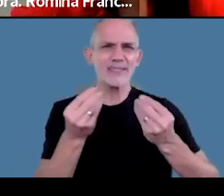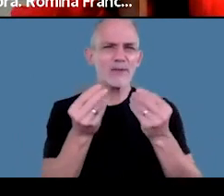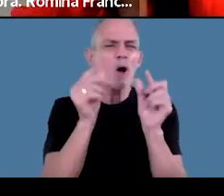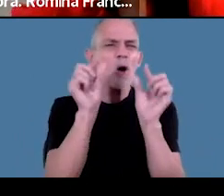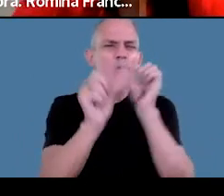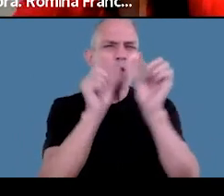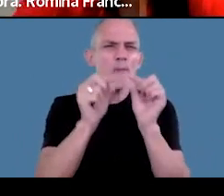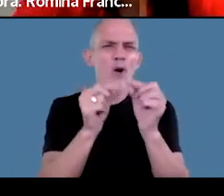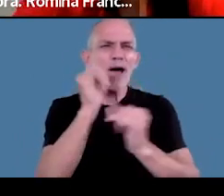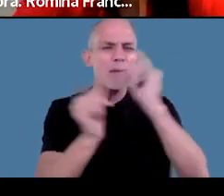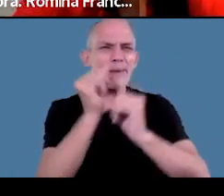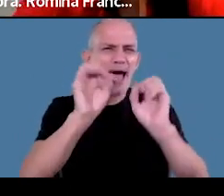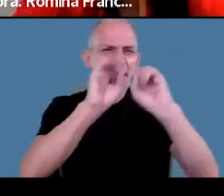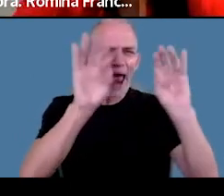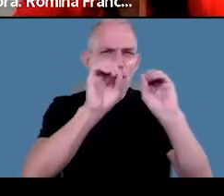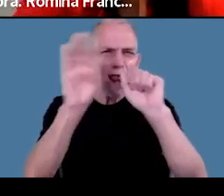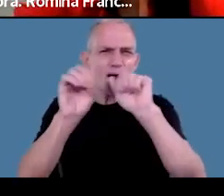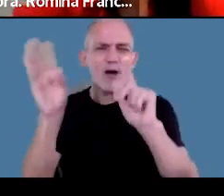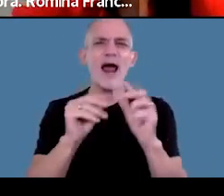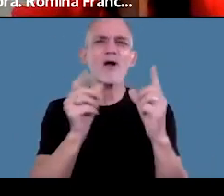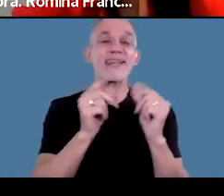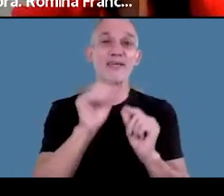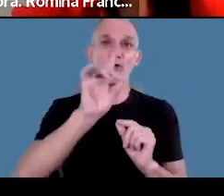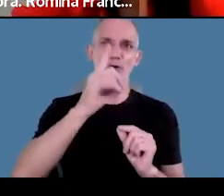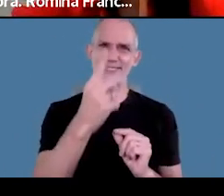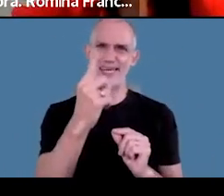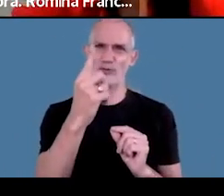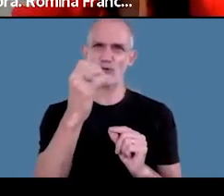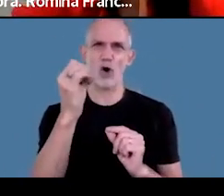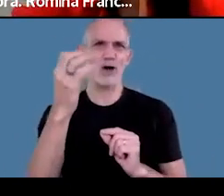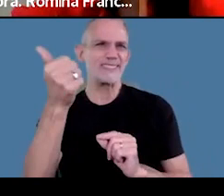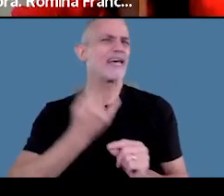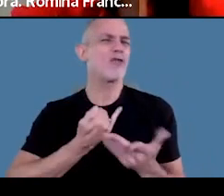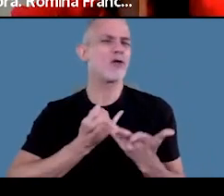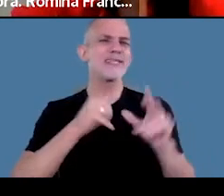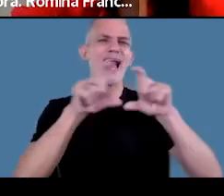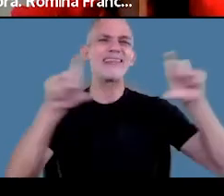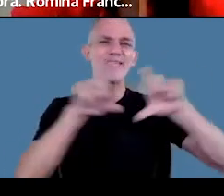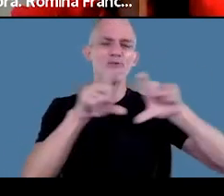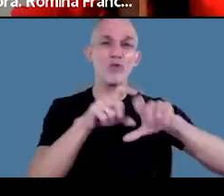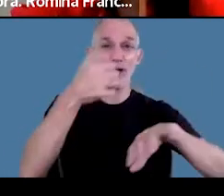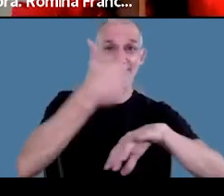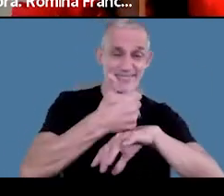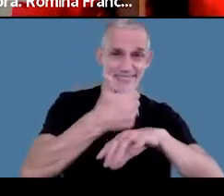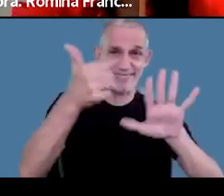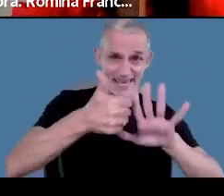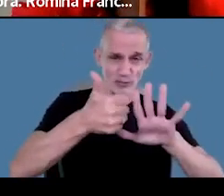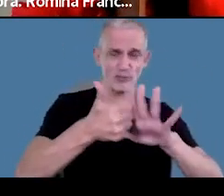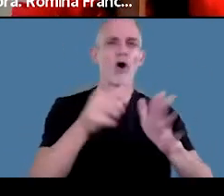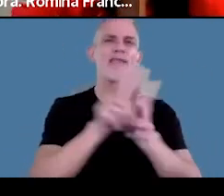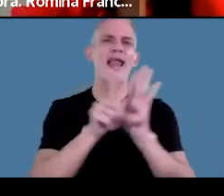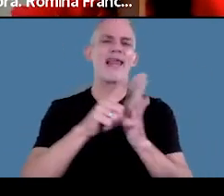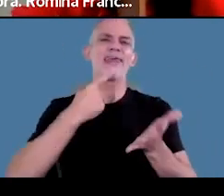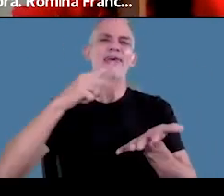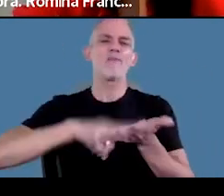desmenuzando este artículo 106, bueno, que lo encontramos en el título sexto de la Ley de Impuesto a las